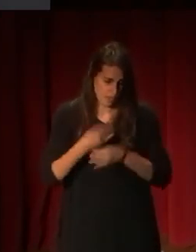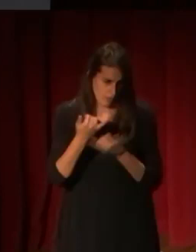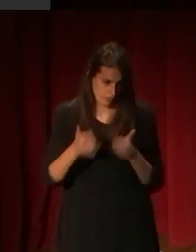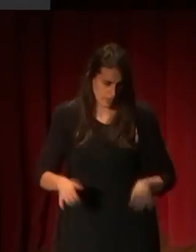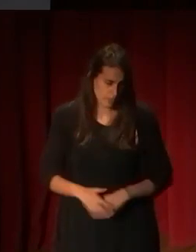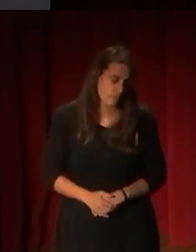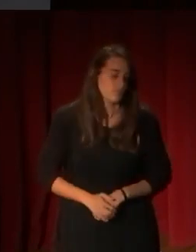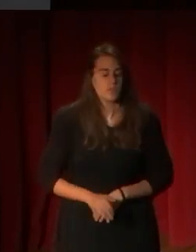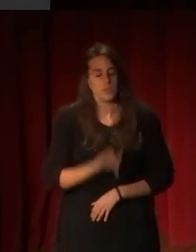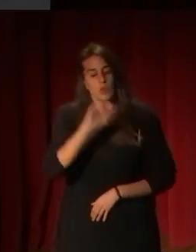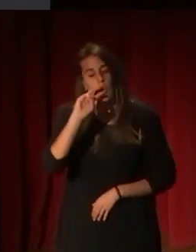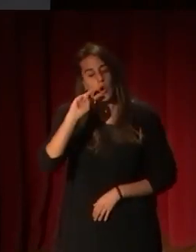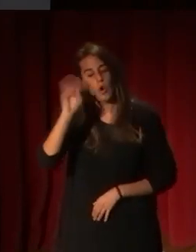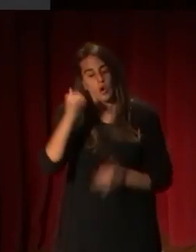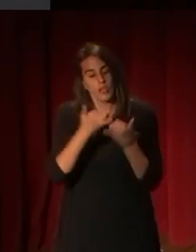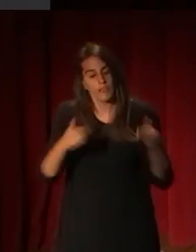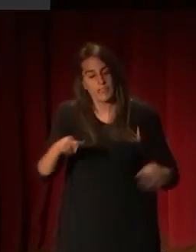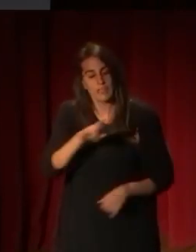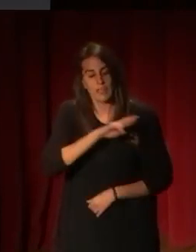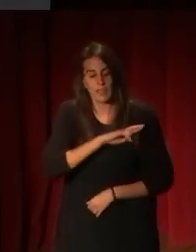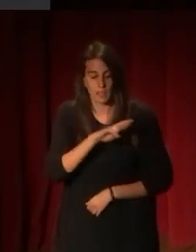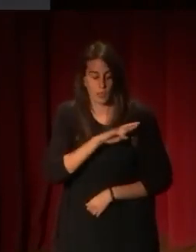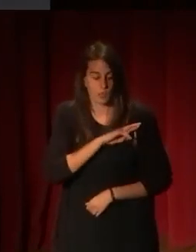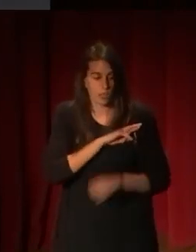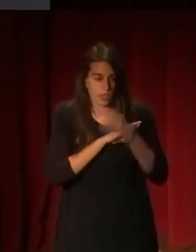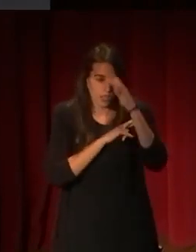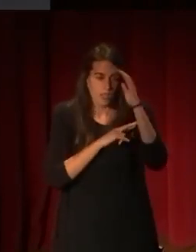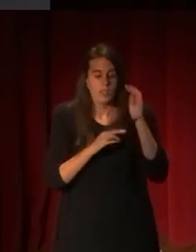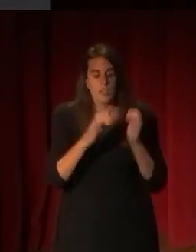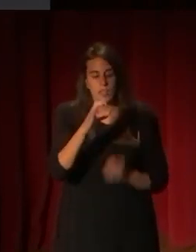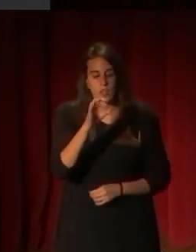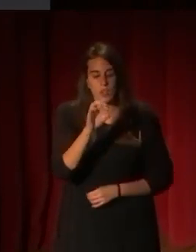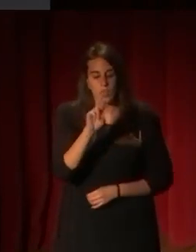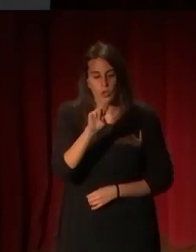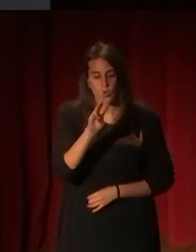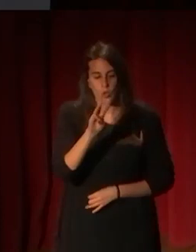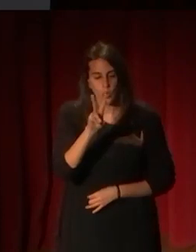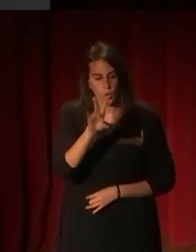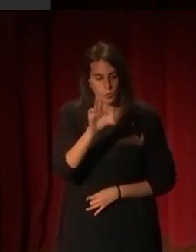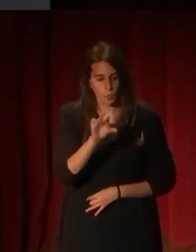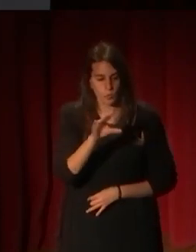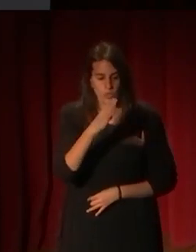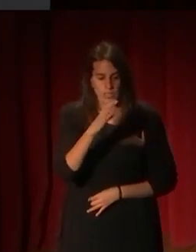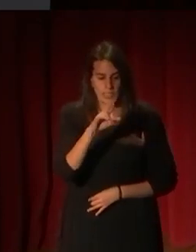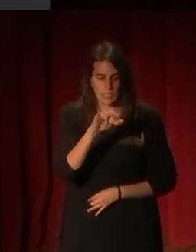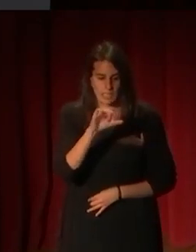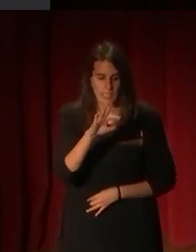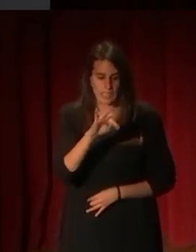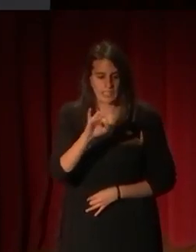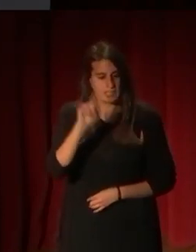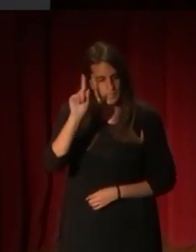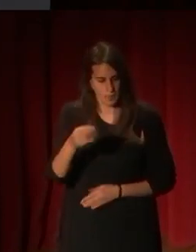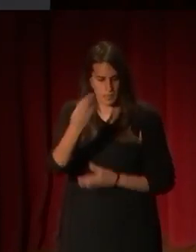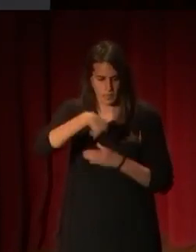religiosa aunque tremendamente municipal que es el corpus christi también se desarrollaba parcialmente en la